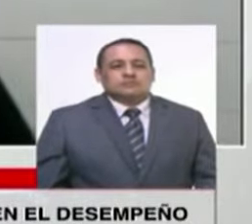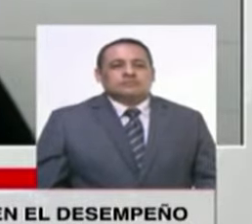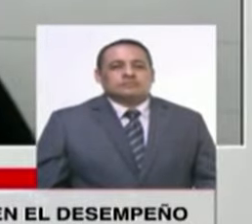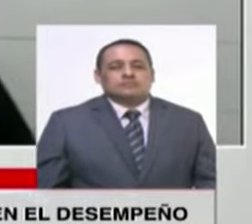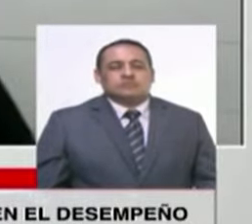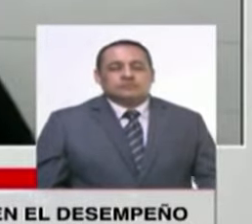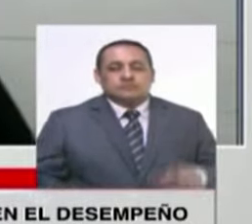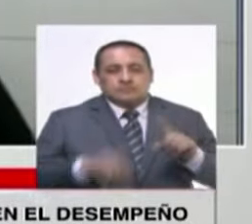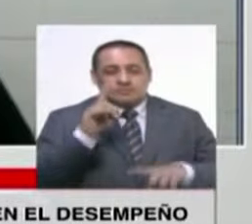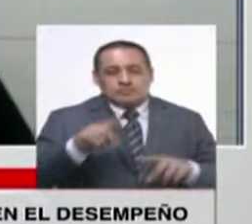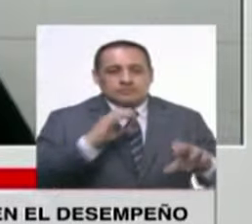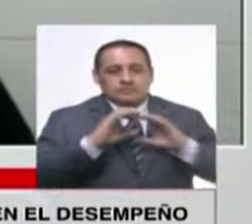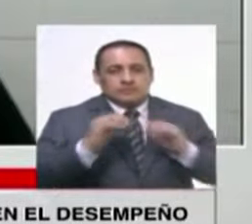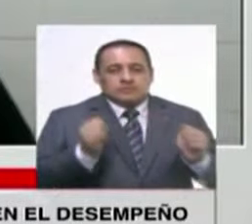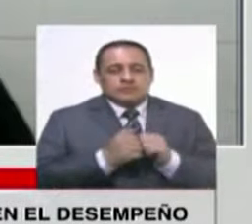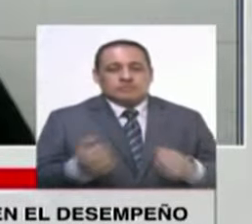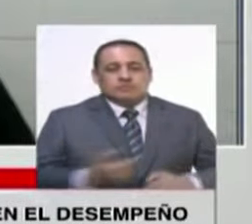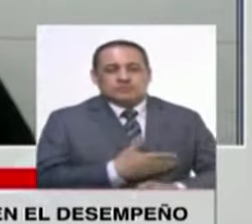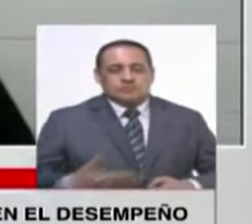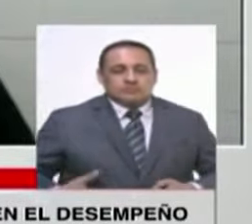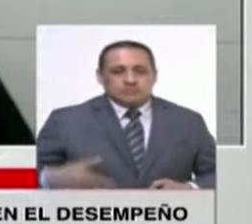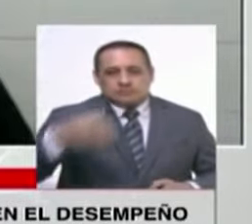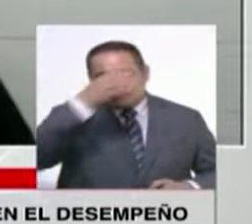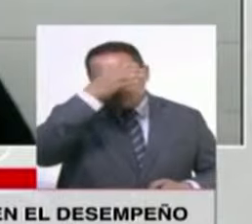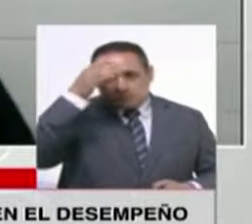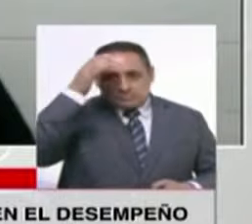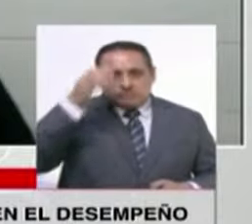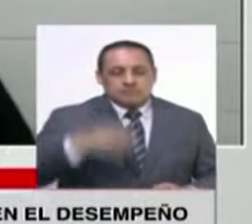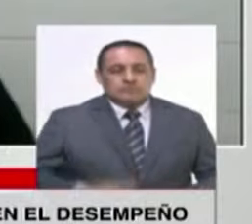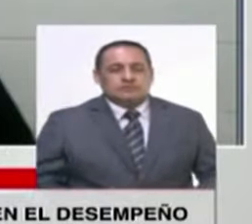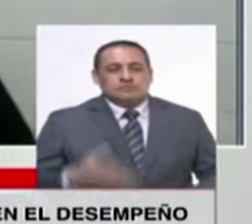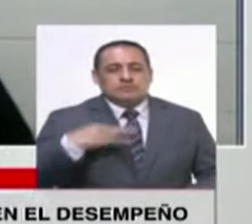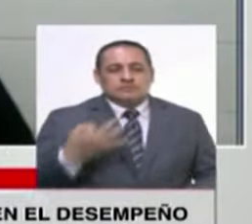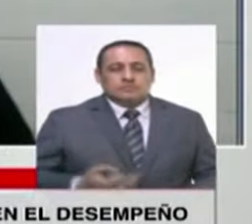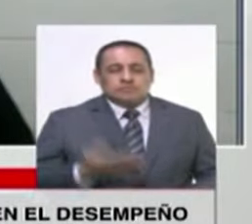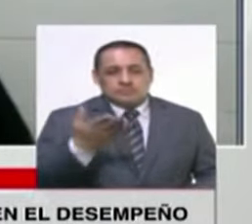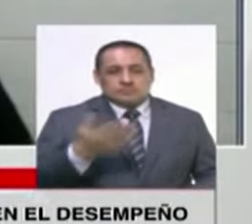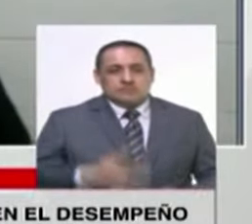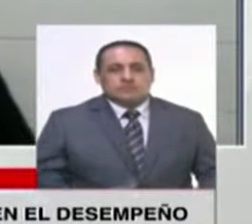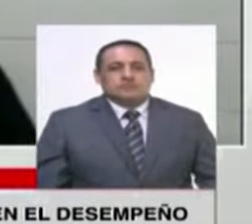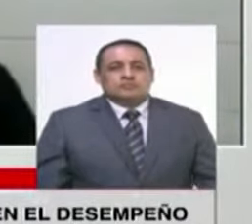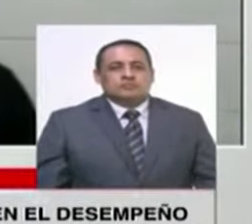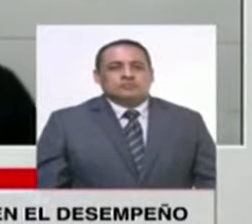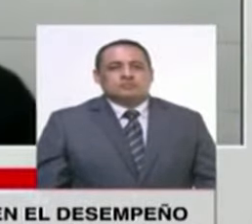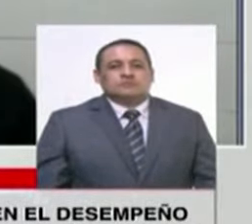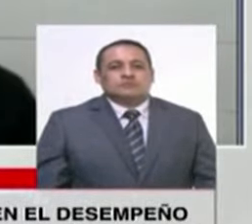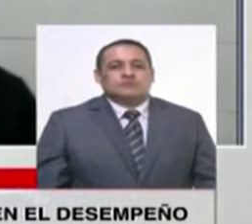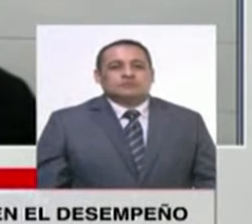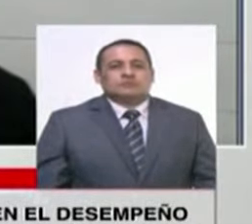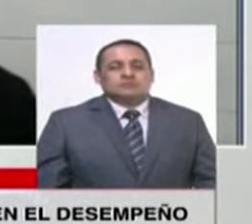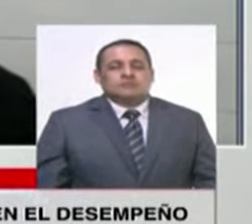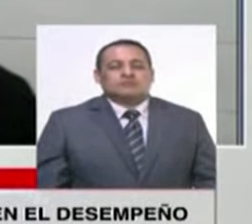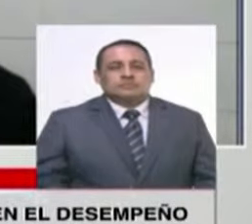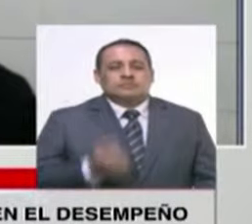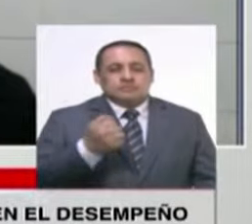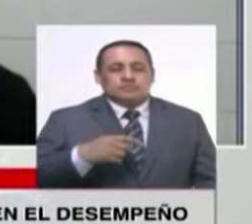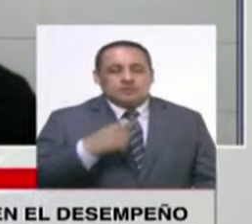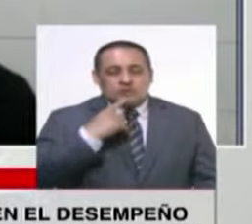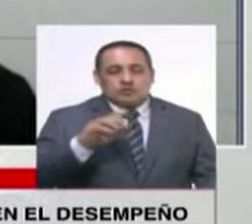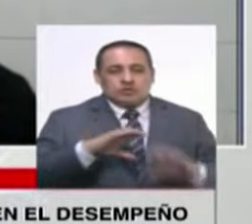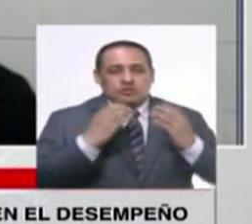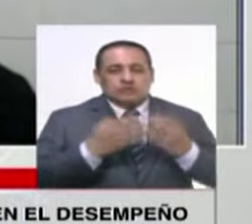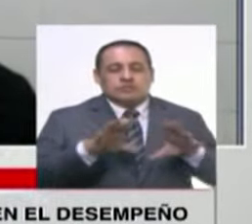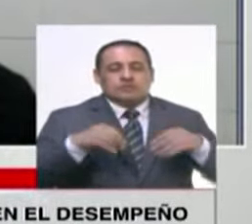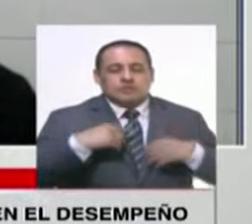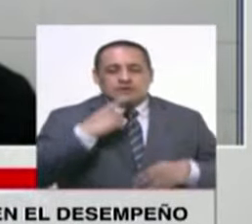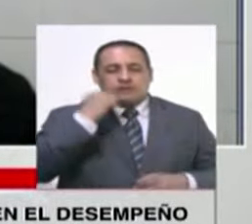¿Usted alguna vez conversó con el presidente de la República, señora Samir? Señor congresista, me